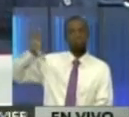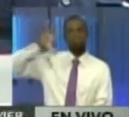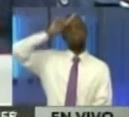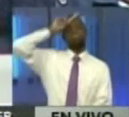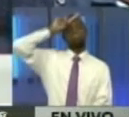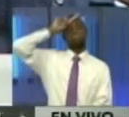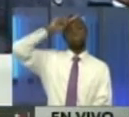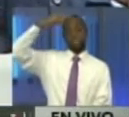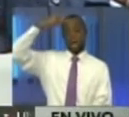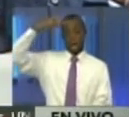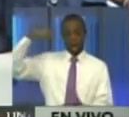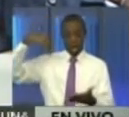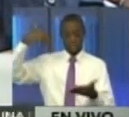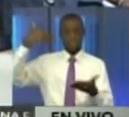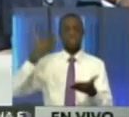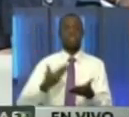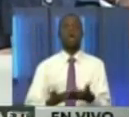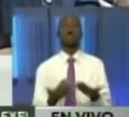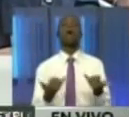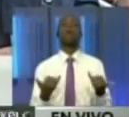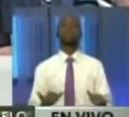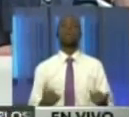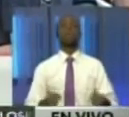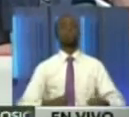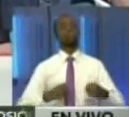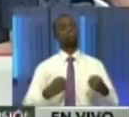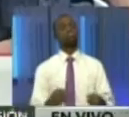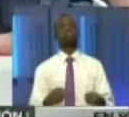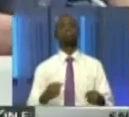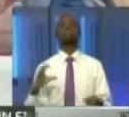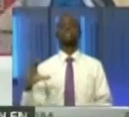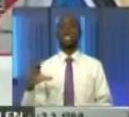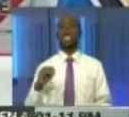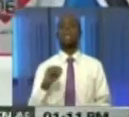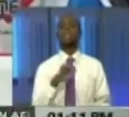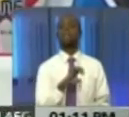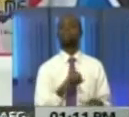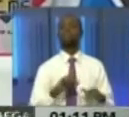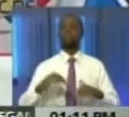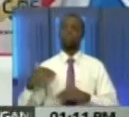ese aprendizaje a la institución que somos hoy día.